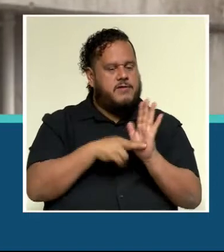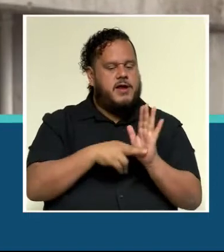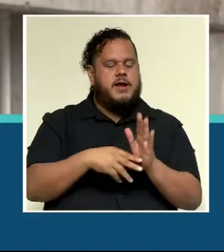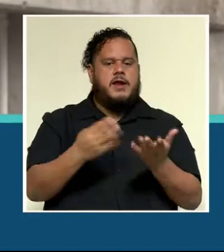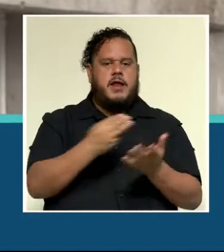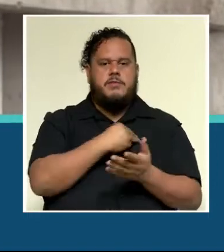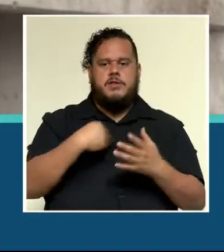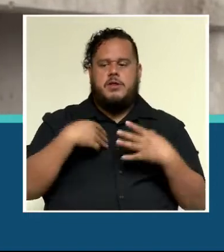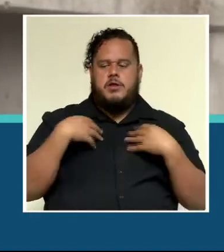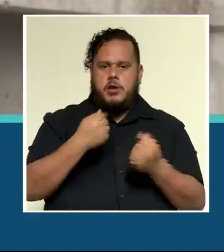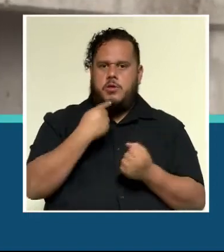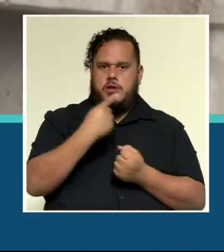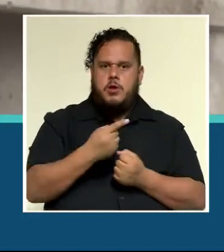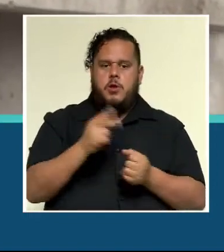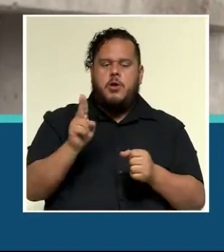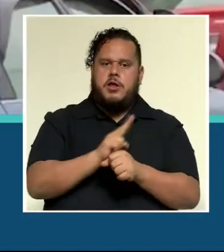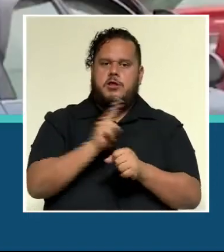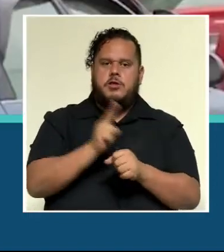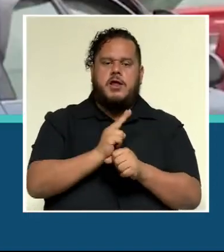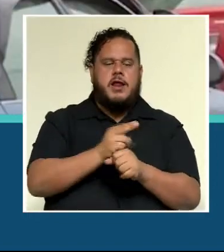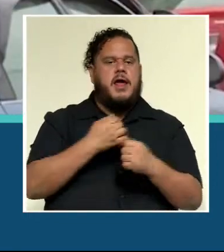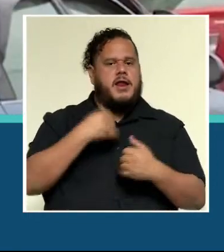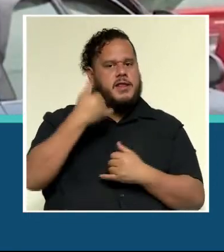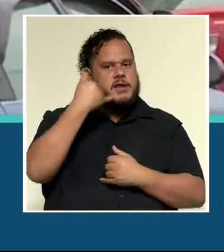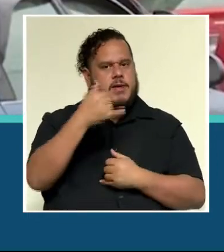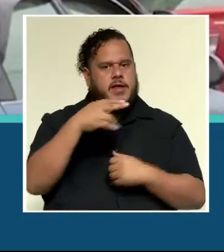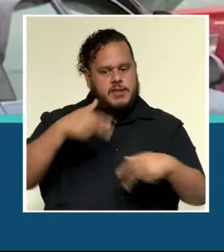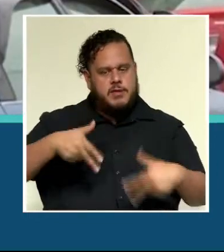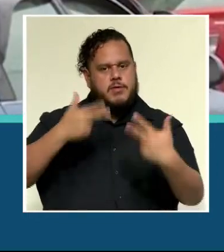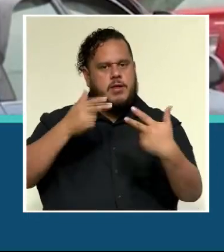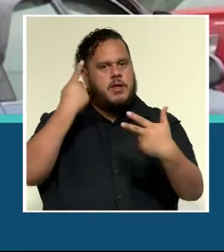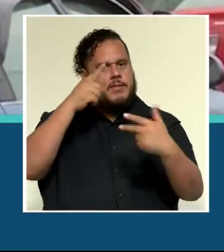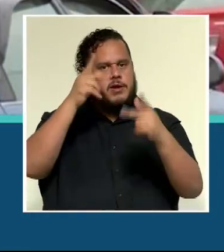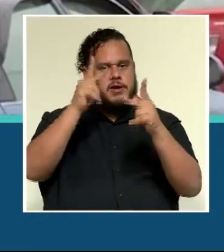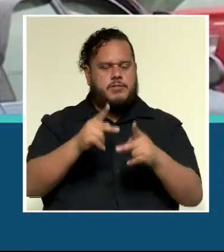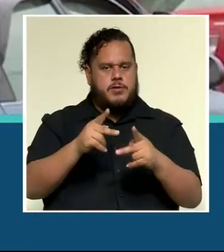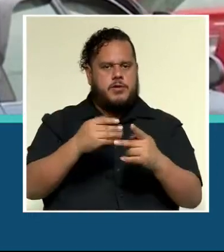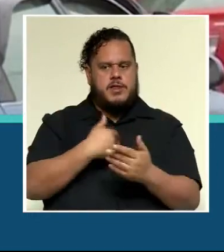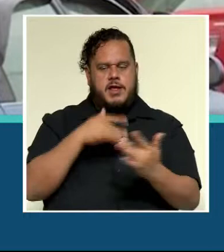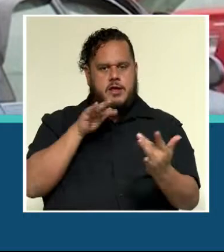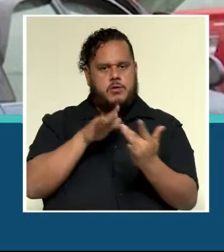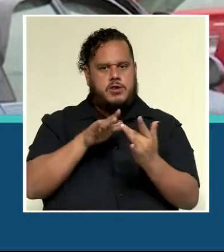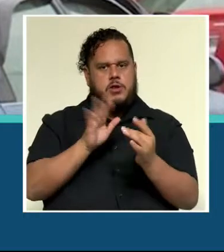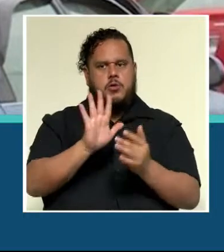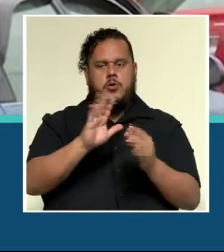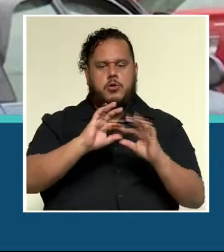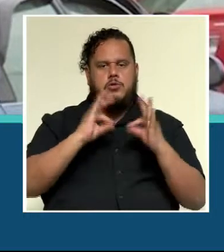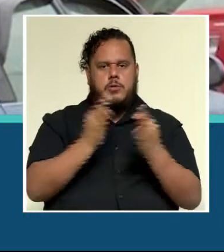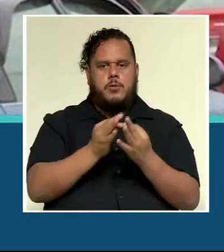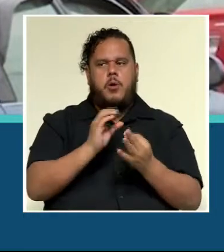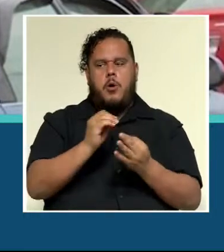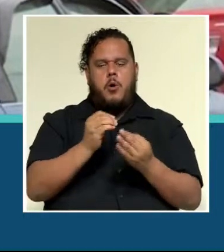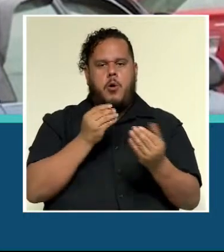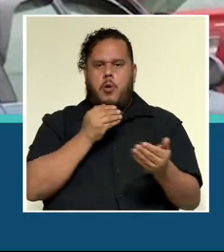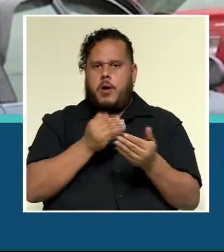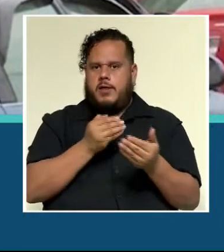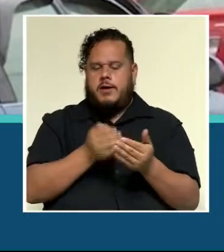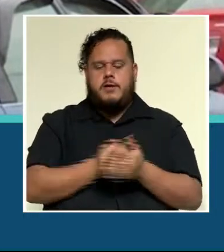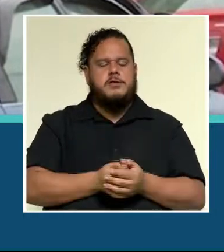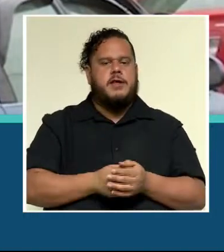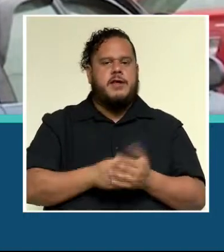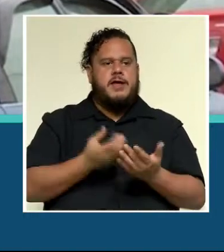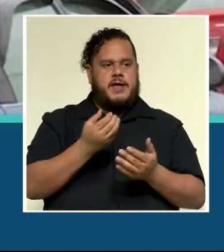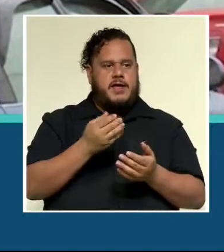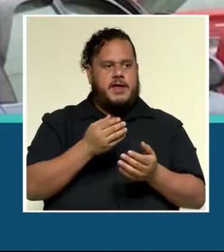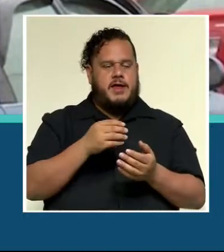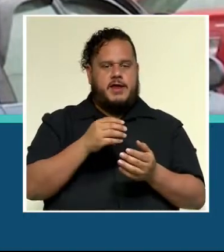informaron que se hará uso de las llamadas y videollamadas para que las personas mantengan contacto con sus familiares o allegados. En el caso del